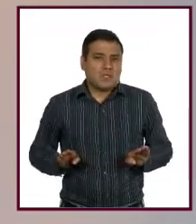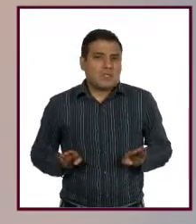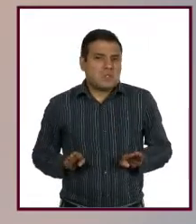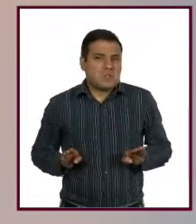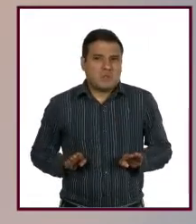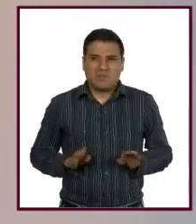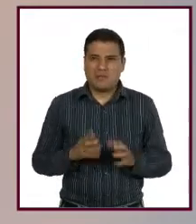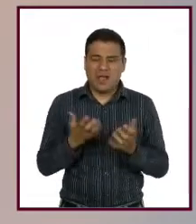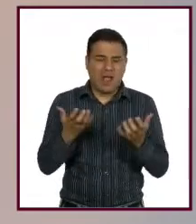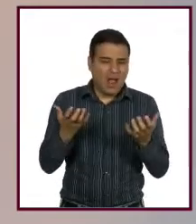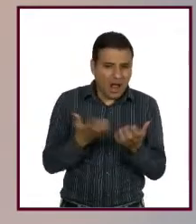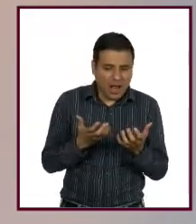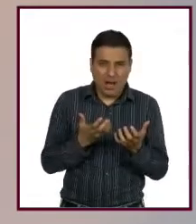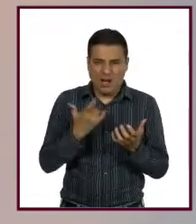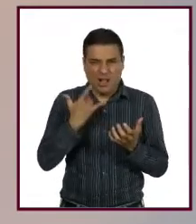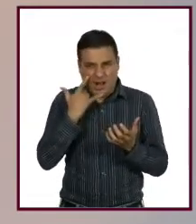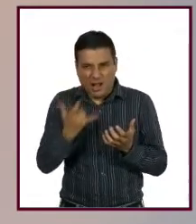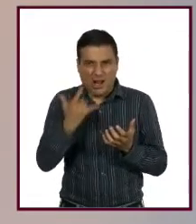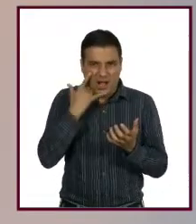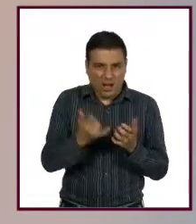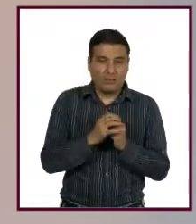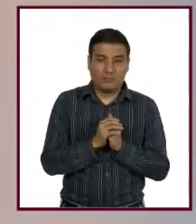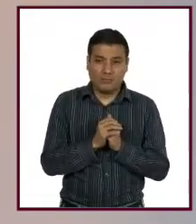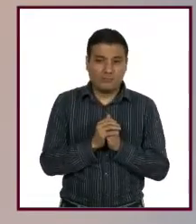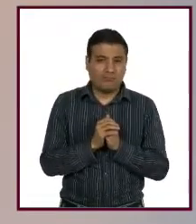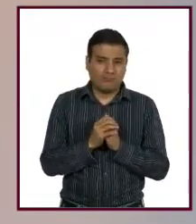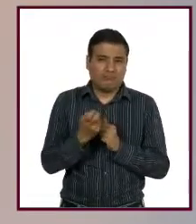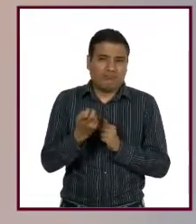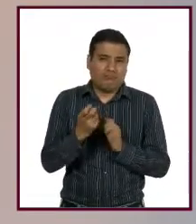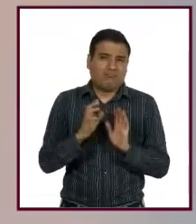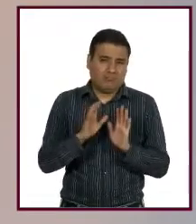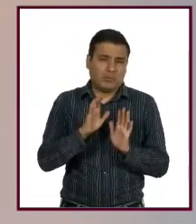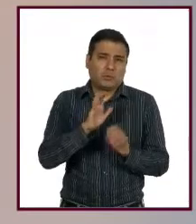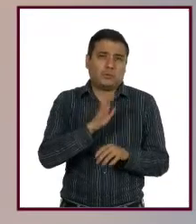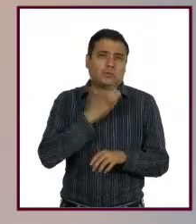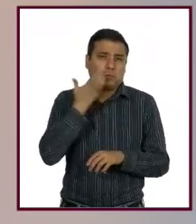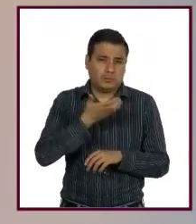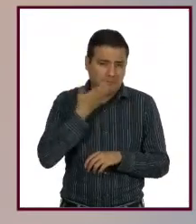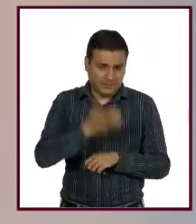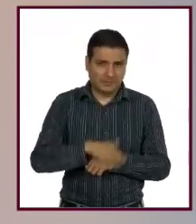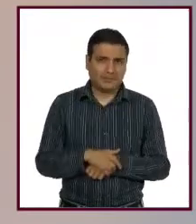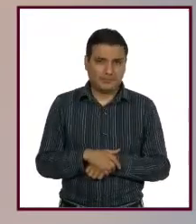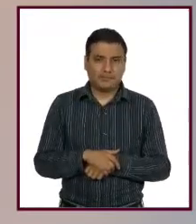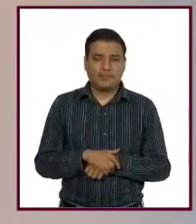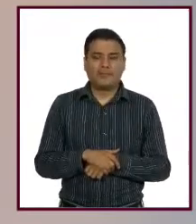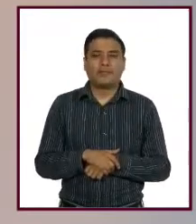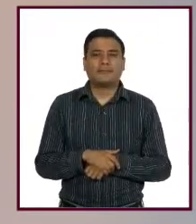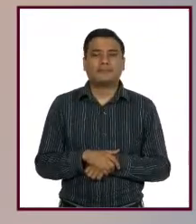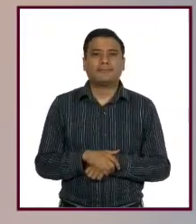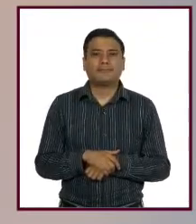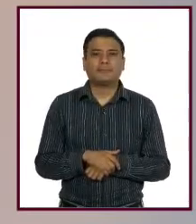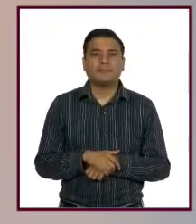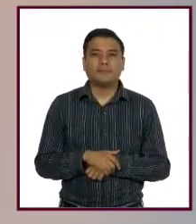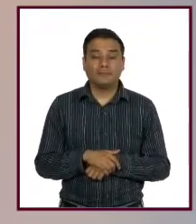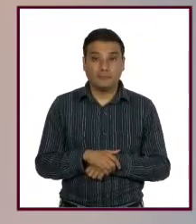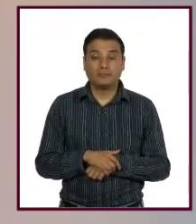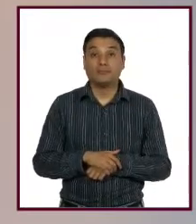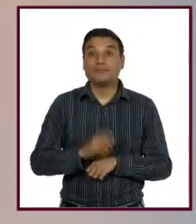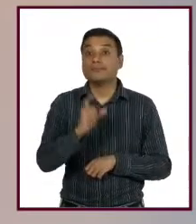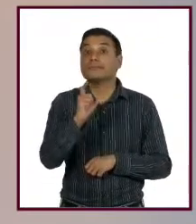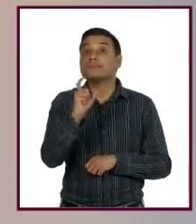errática, pero eso generalmente se da mucho más a largo plazo. Habitualmente, cuando esto sucede de manera